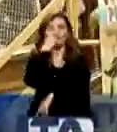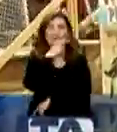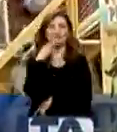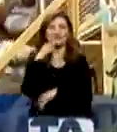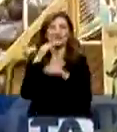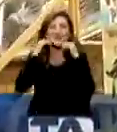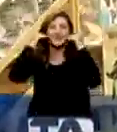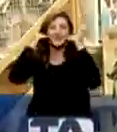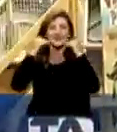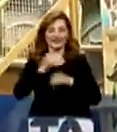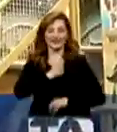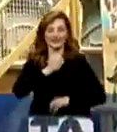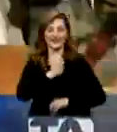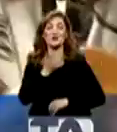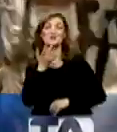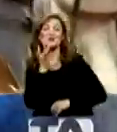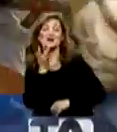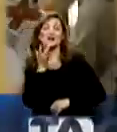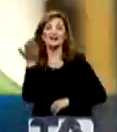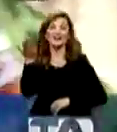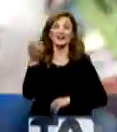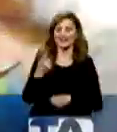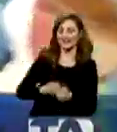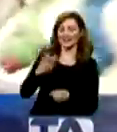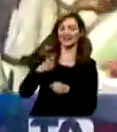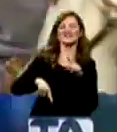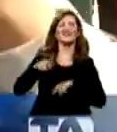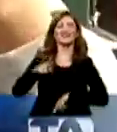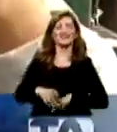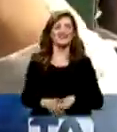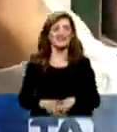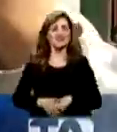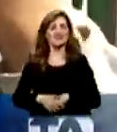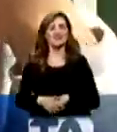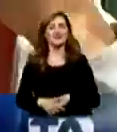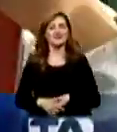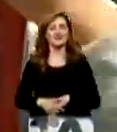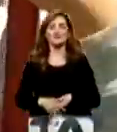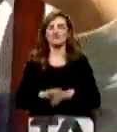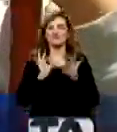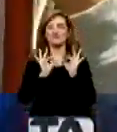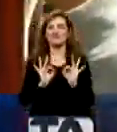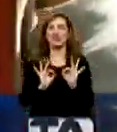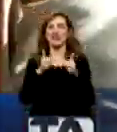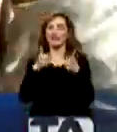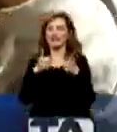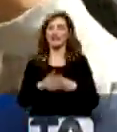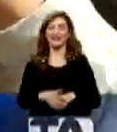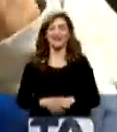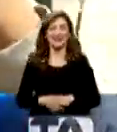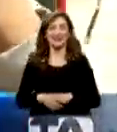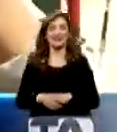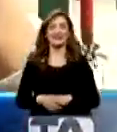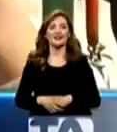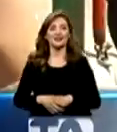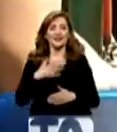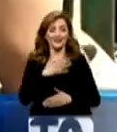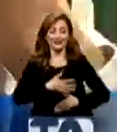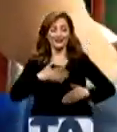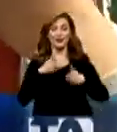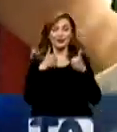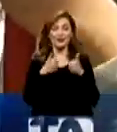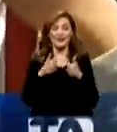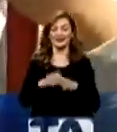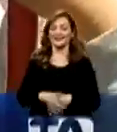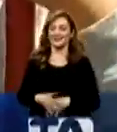todo el Vulcano Park de Quito para ellos y sus amigos. Me parece muy bien. Sí. ¿Disfrutas mucho? ¿Te